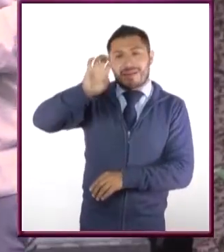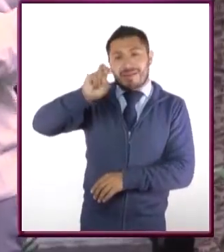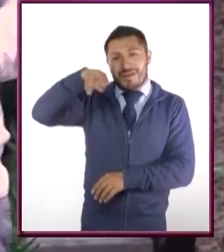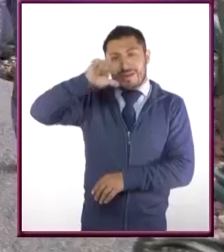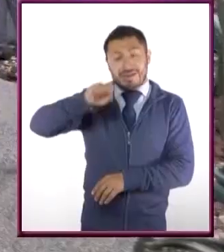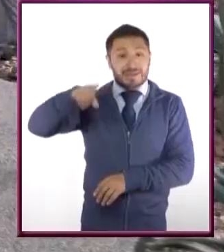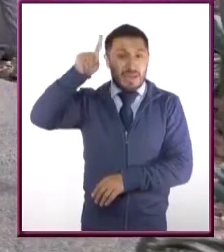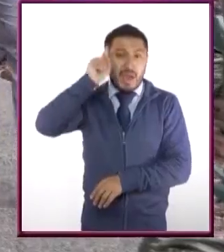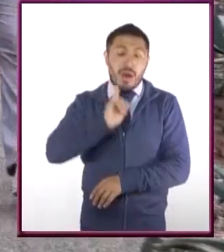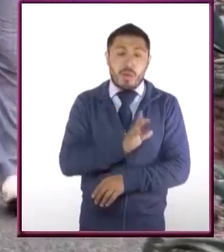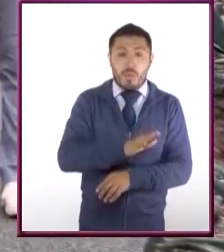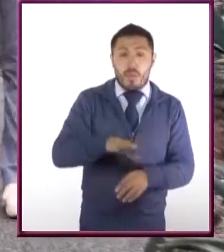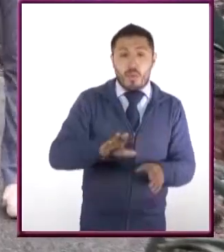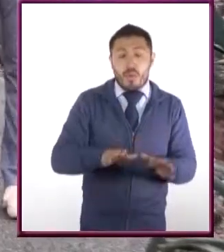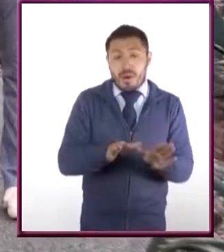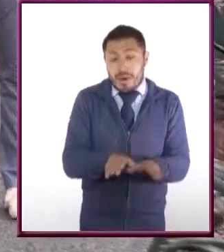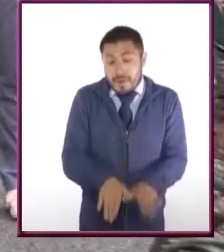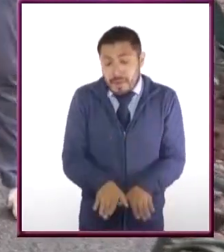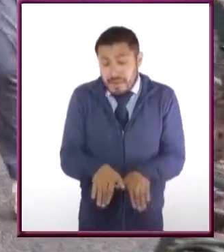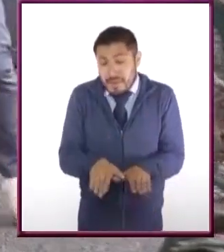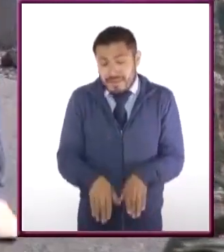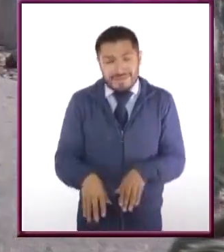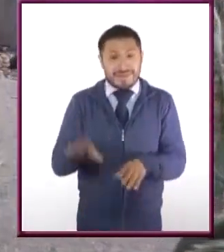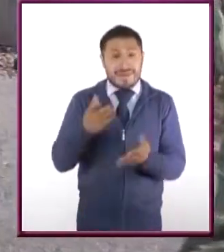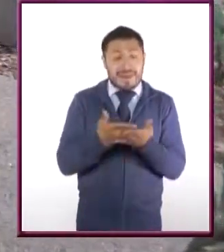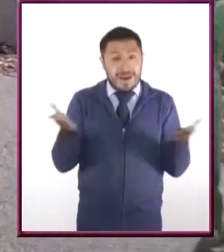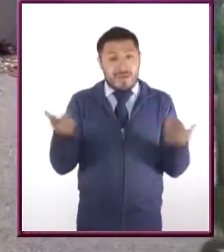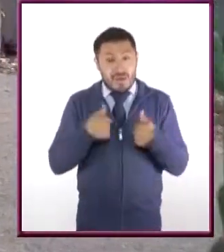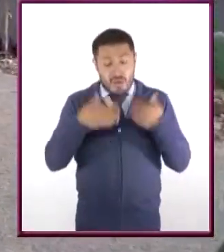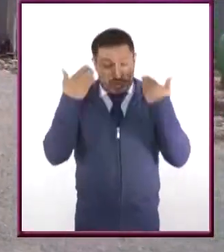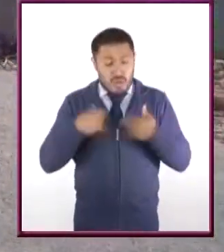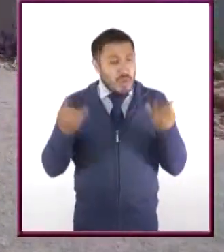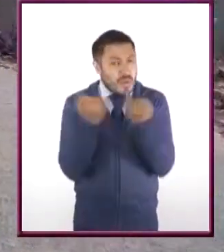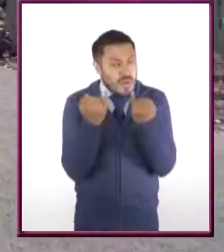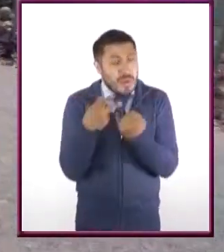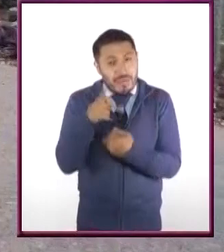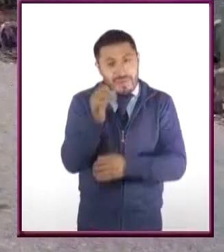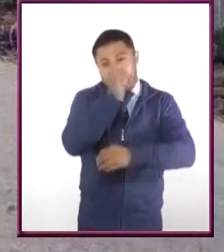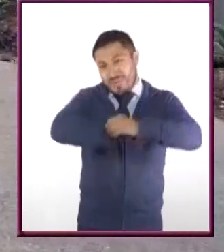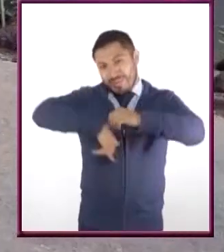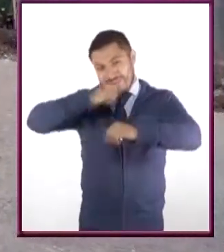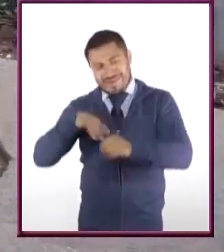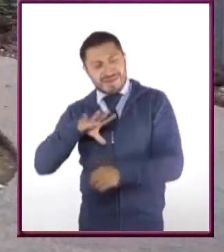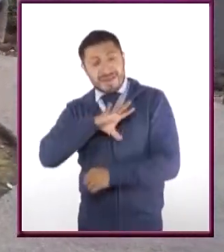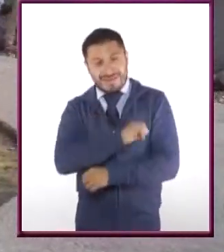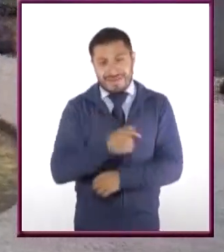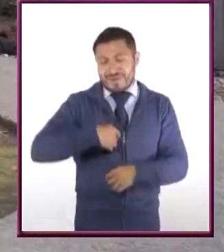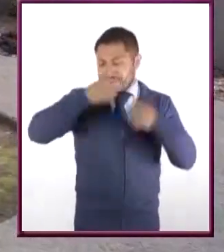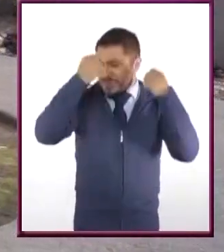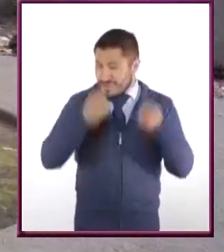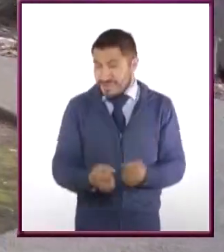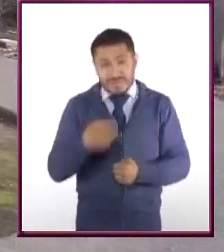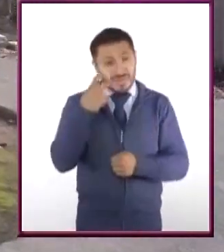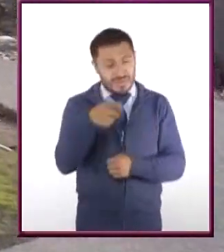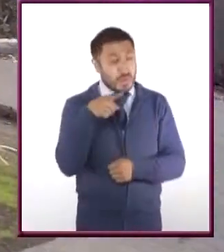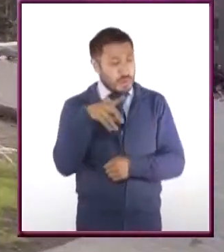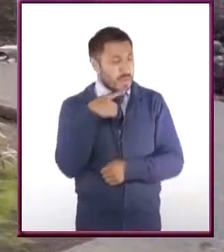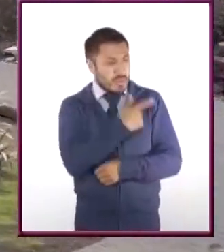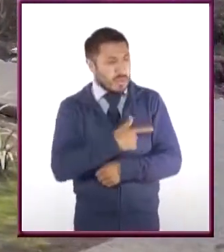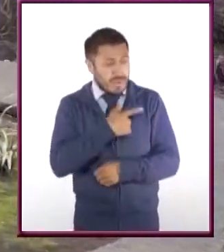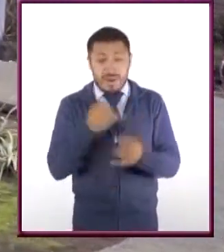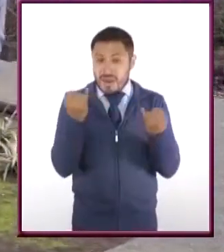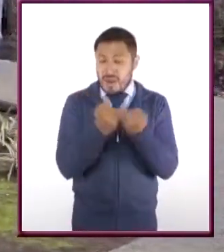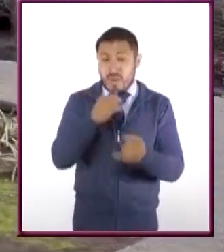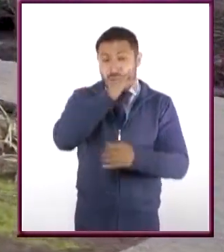ballenas. Elemental, amiga, nos pasa a muchos. Estoy casi seguro que a partir de esa fascinación y de estudiar a las ballenas, se